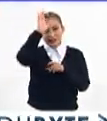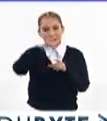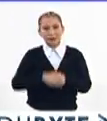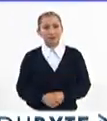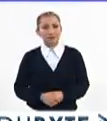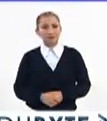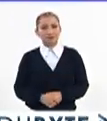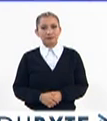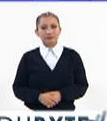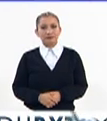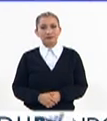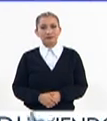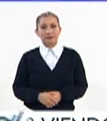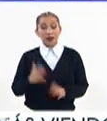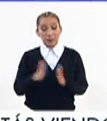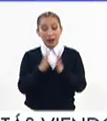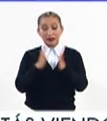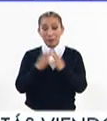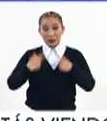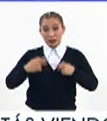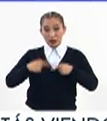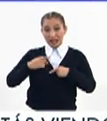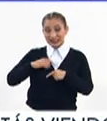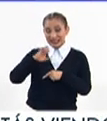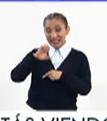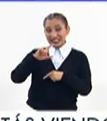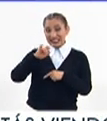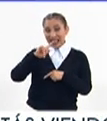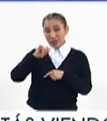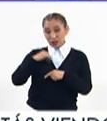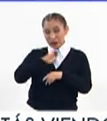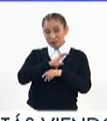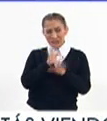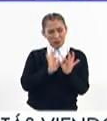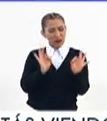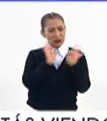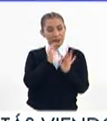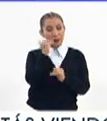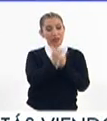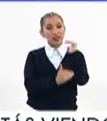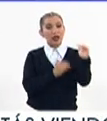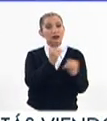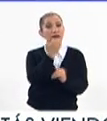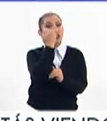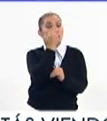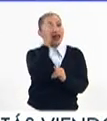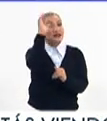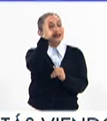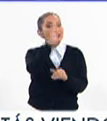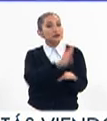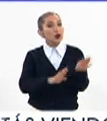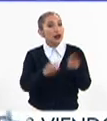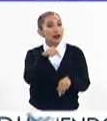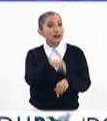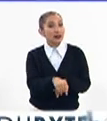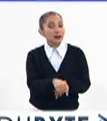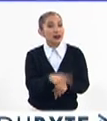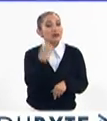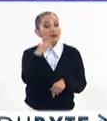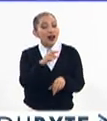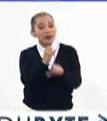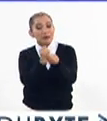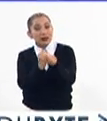ciencia. La participación de los exiliados españoles fue esencial para el desarrollo de la Escuela de Ciencias Zoológicas y